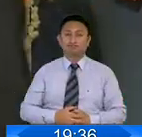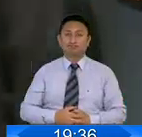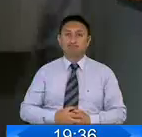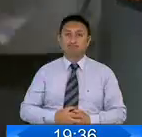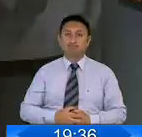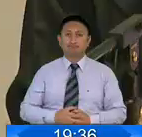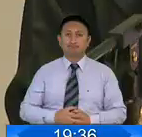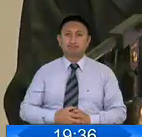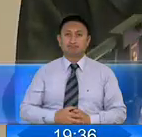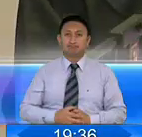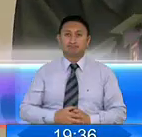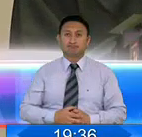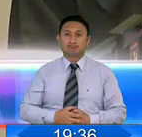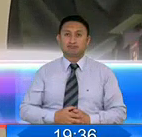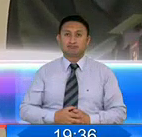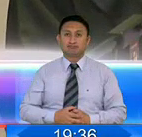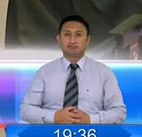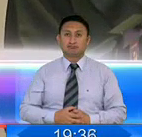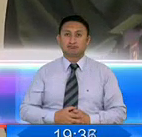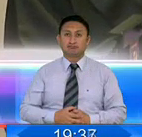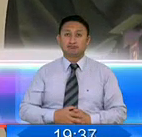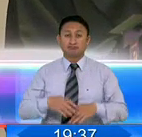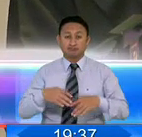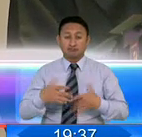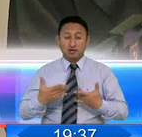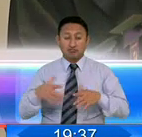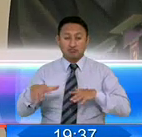inmediata. Trabajaremos por una Corte Nacional de